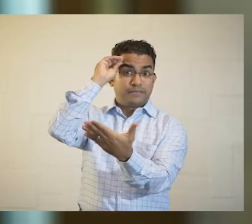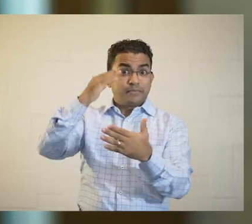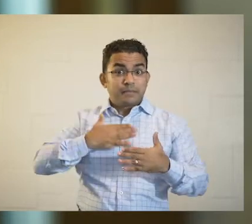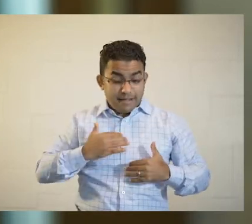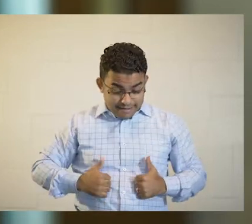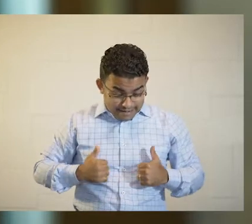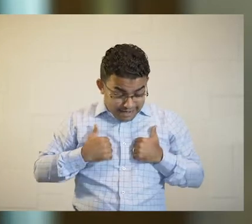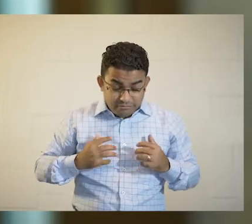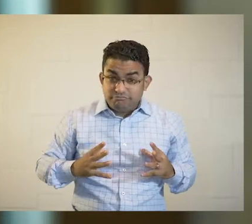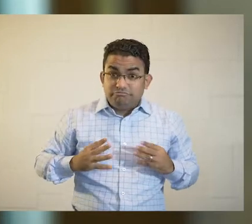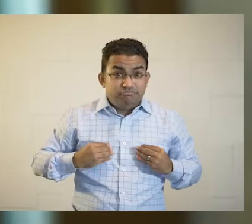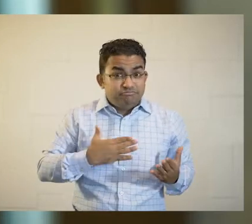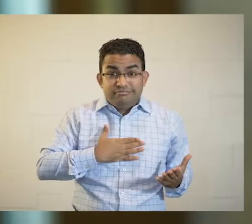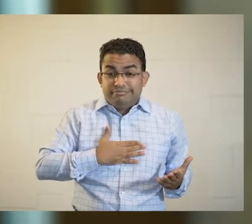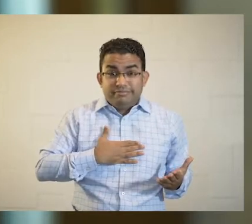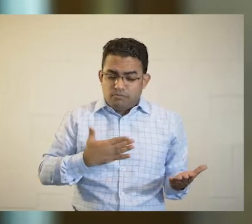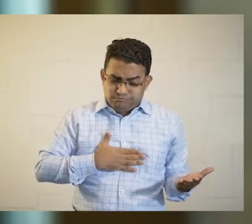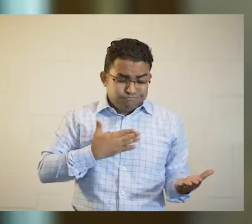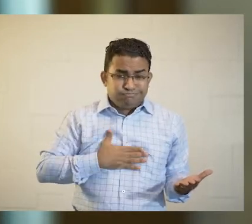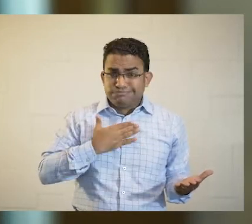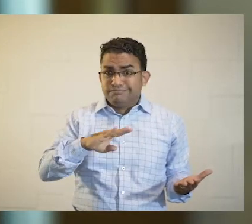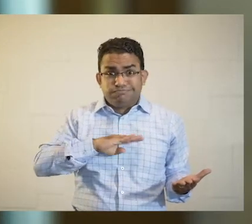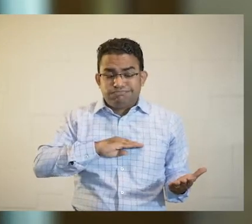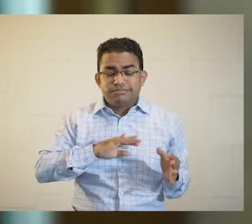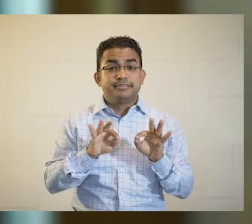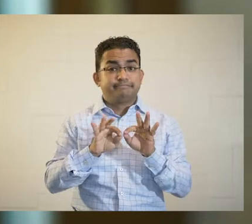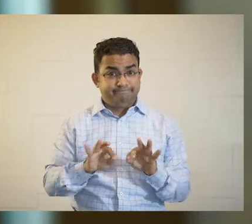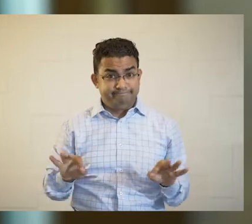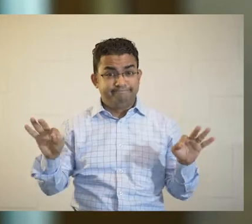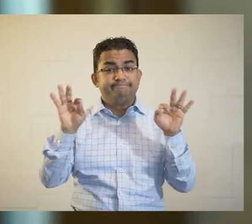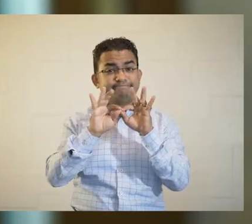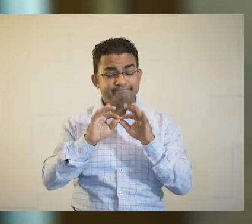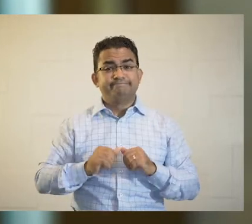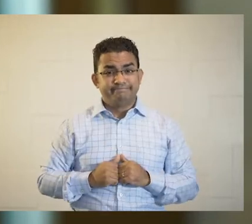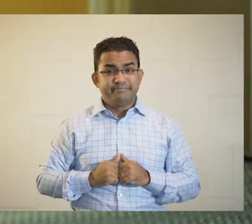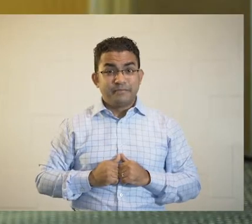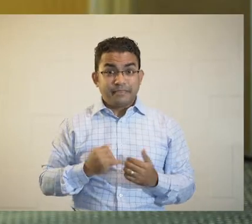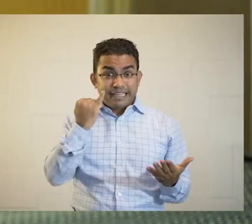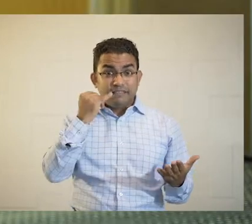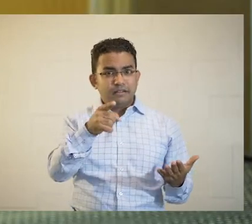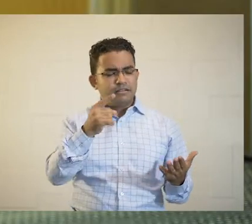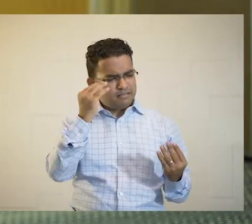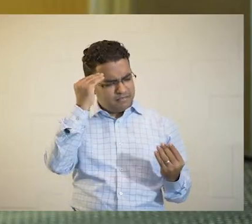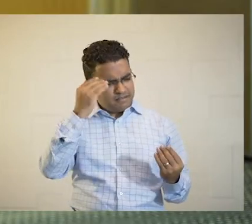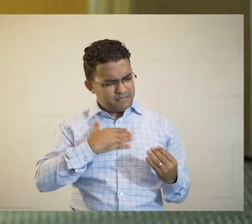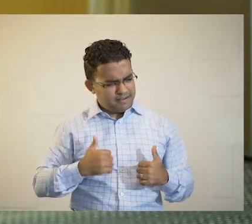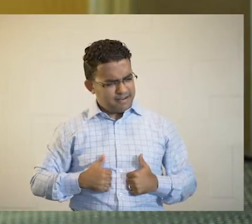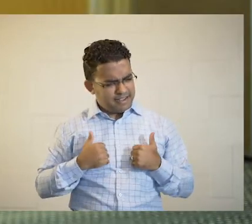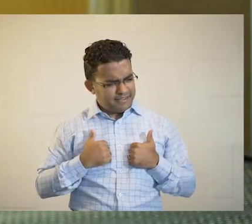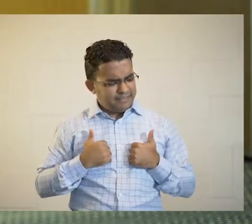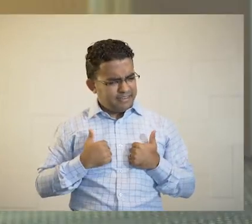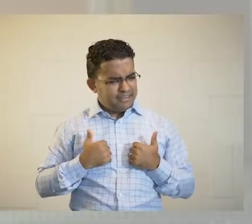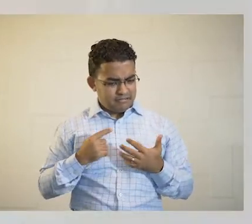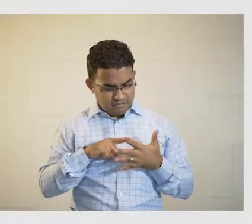se acepta como uno es. Cuando ya uno está contento con lo que la vida le ha dado. Uno realmente creo que